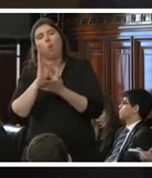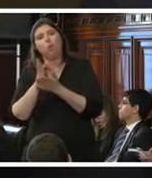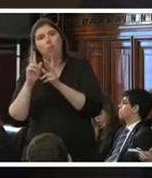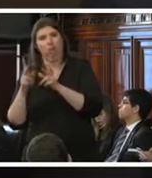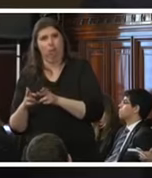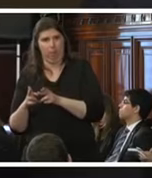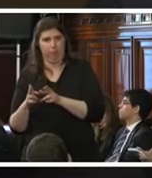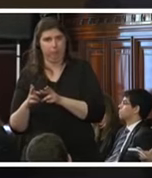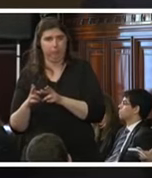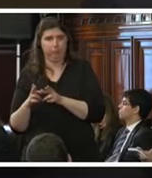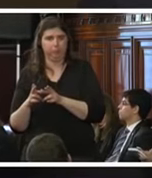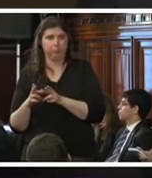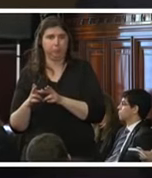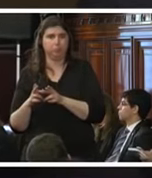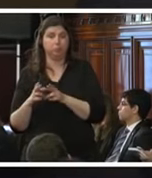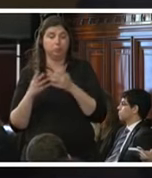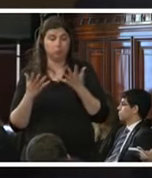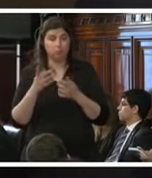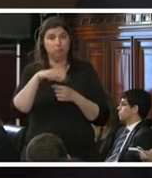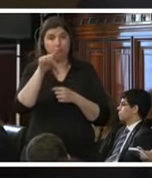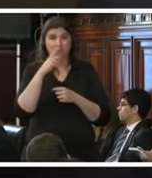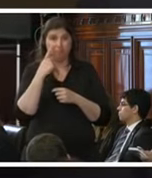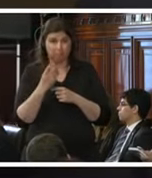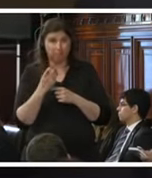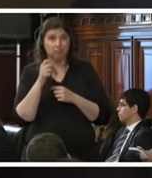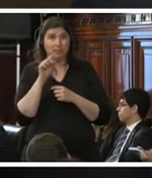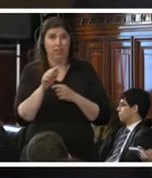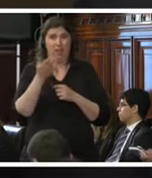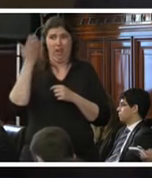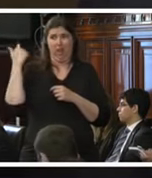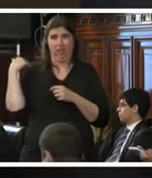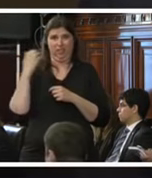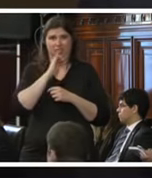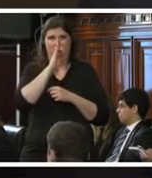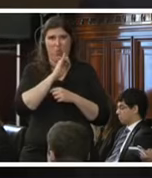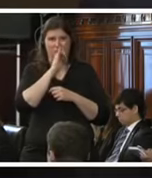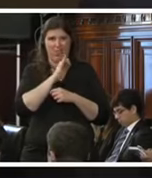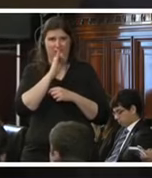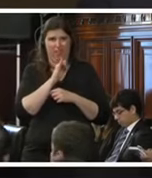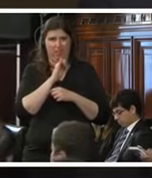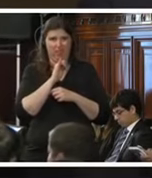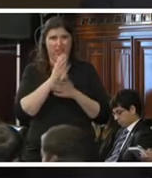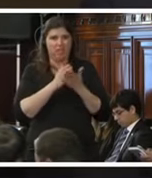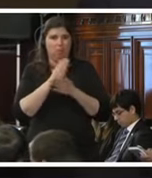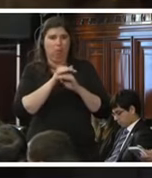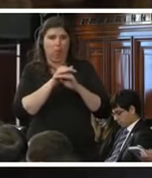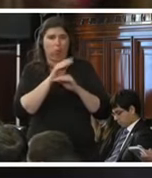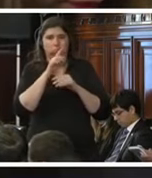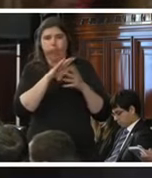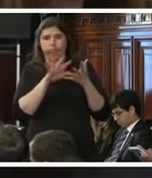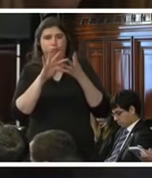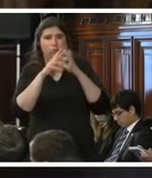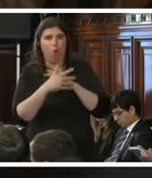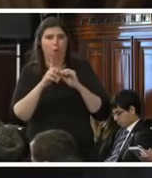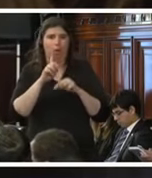Nótese que entre aquella lógica absolutamente vertical y esta lógica adversarial existen